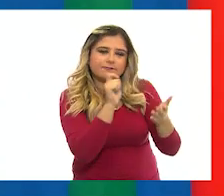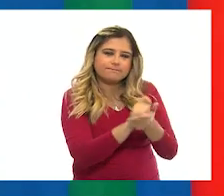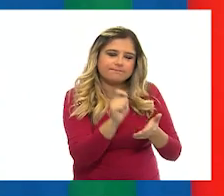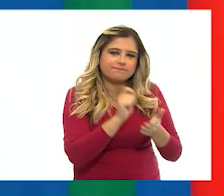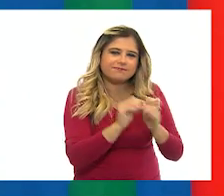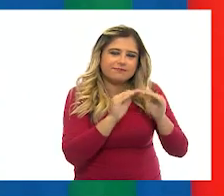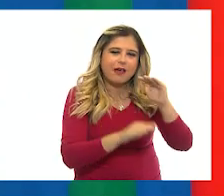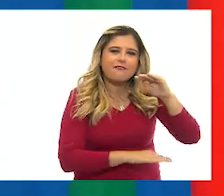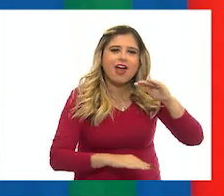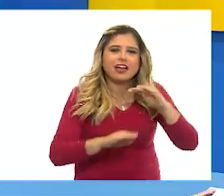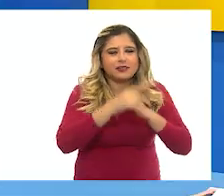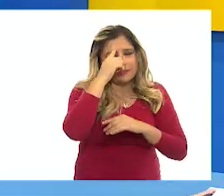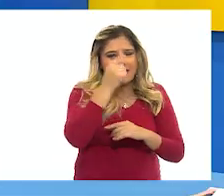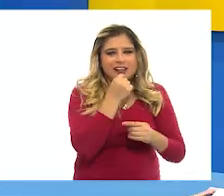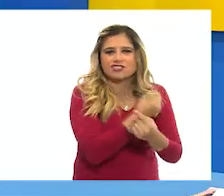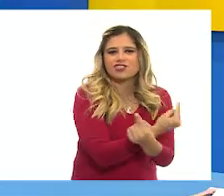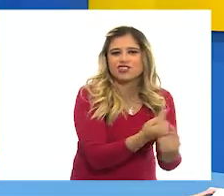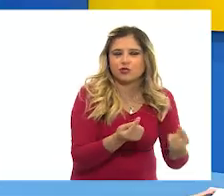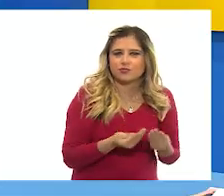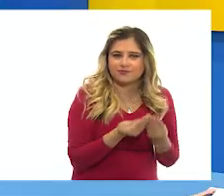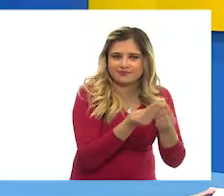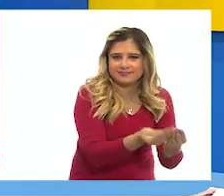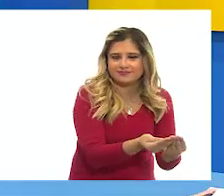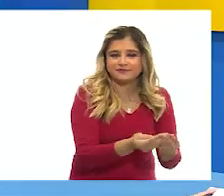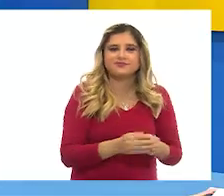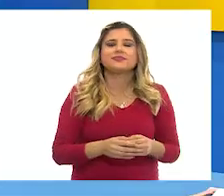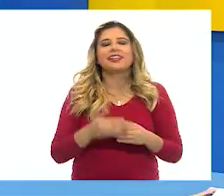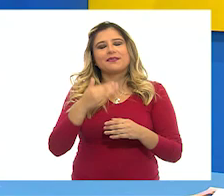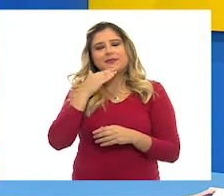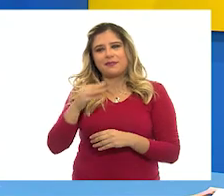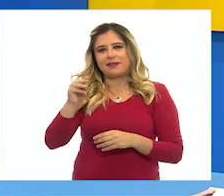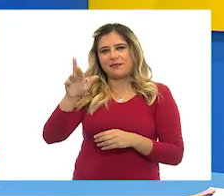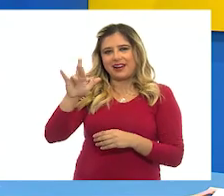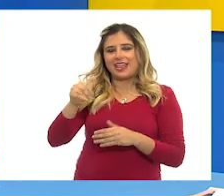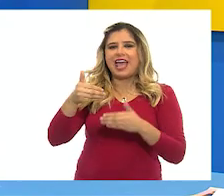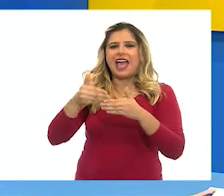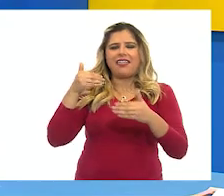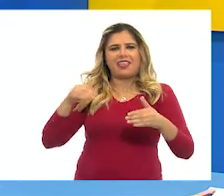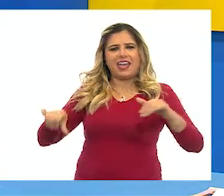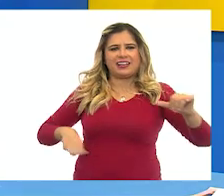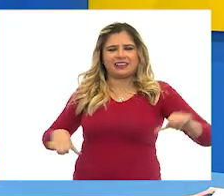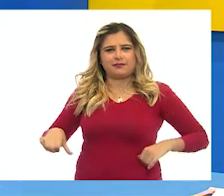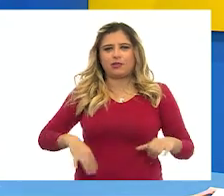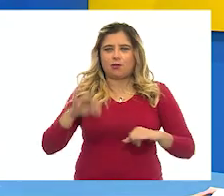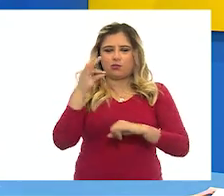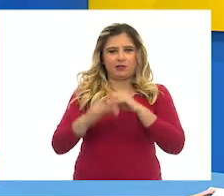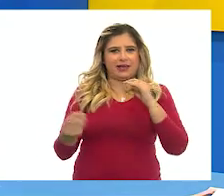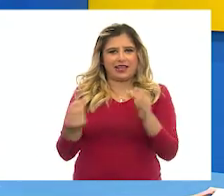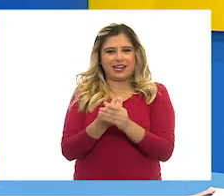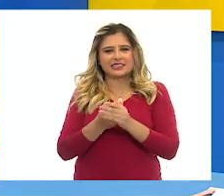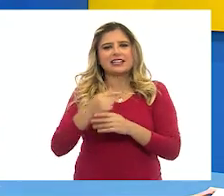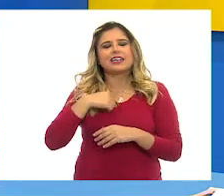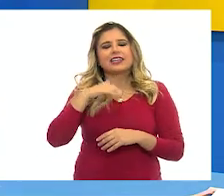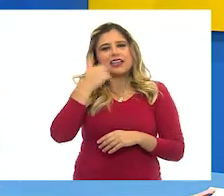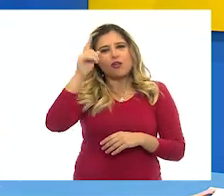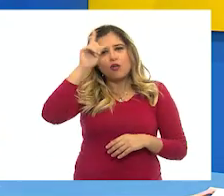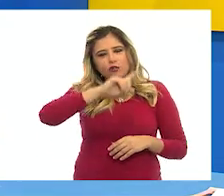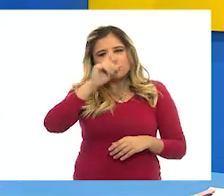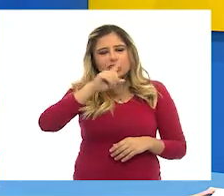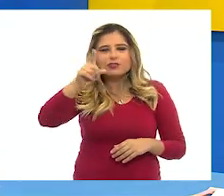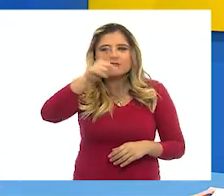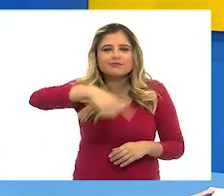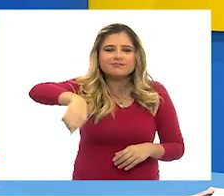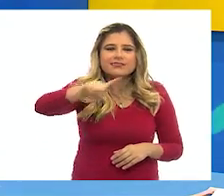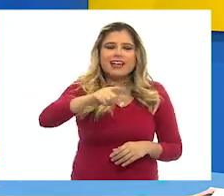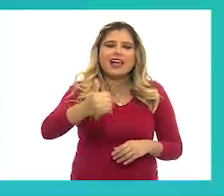que a una infantil. Muy bien, María. Antes de pasar a la última actividad de esta clase, quiero recomendarles a las